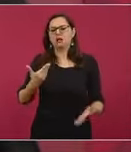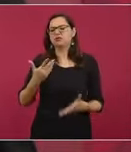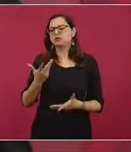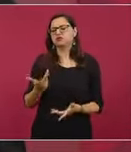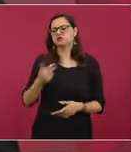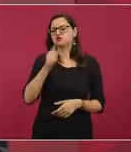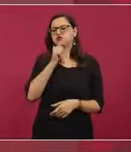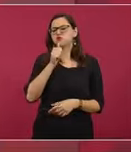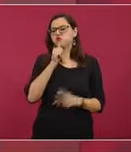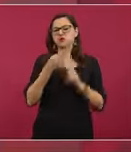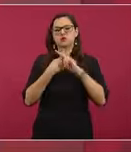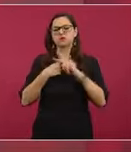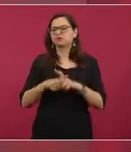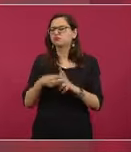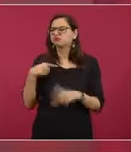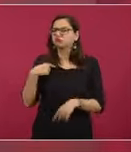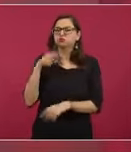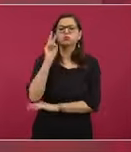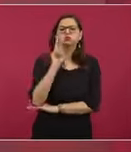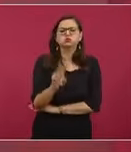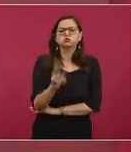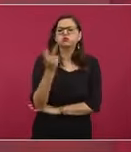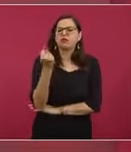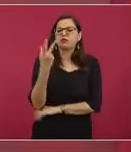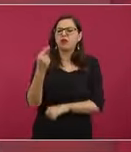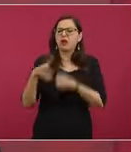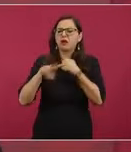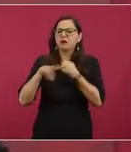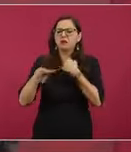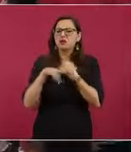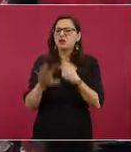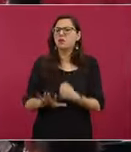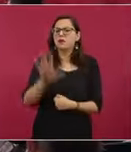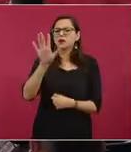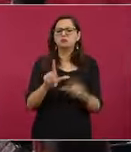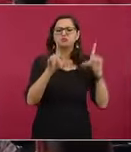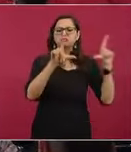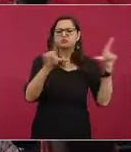ahí? Y ya me explicó, pues son para… Ah,